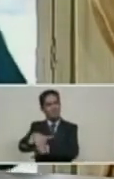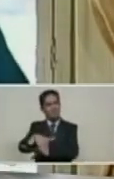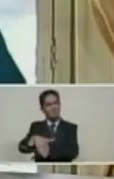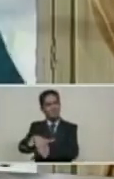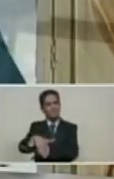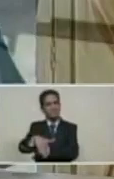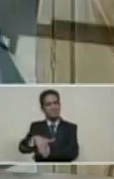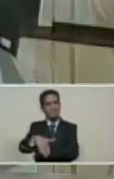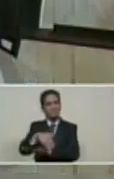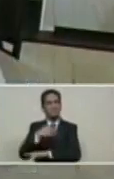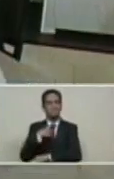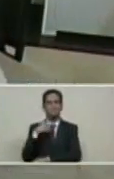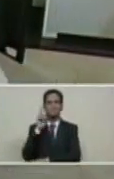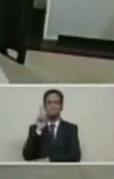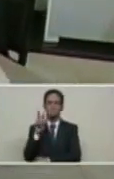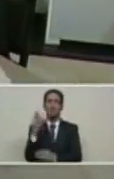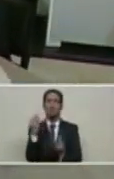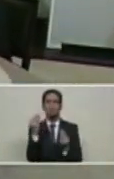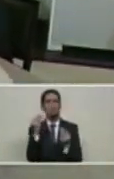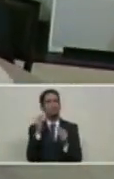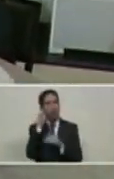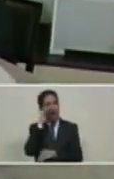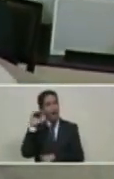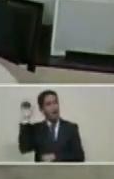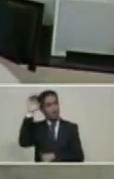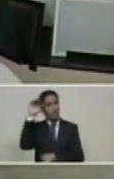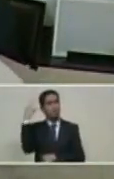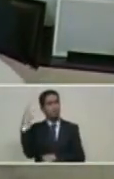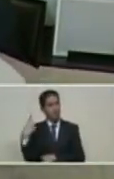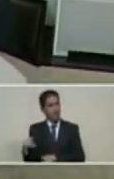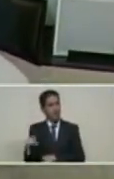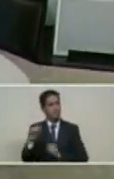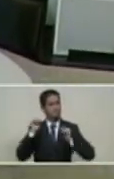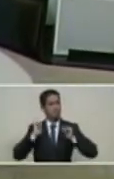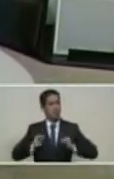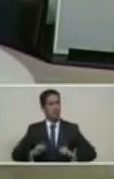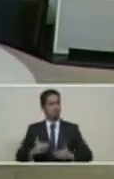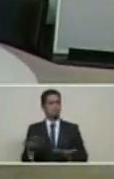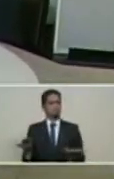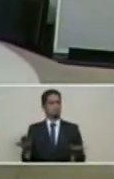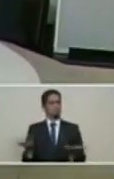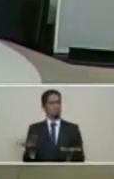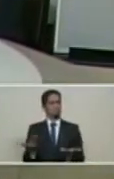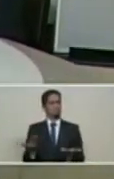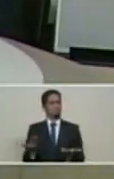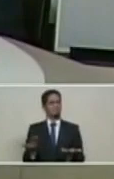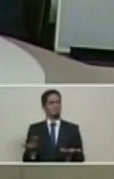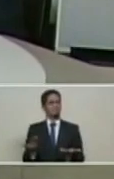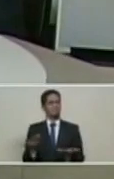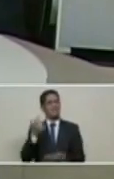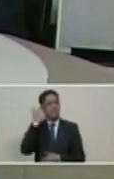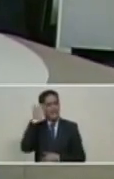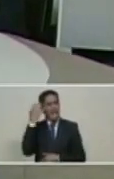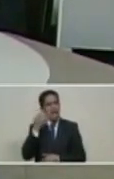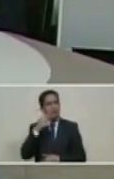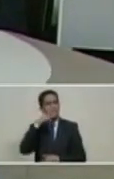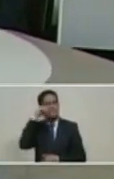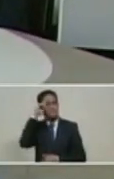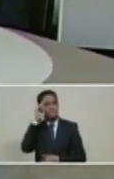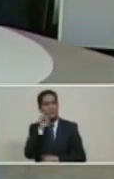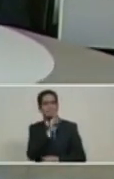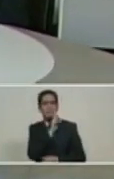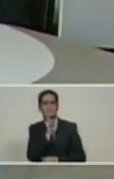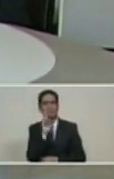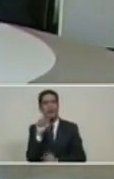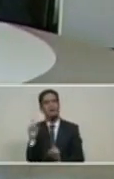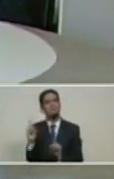he visto muchos adultos con su morral. Mucho, mucho. Yo creo que el papá y la mamá le cambian el morral al